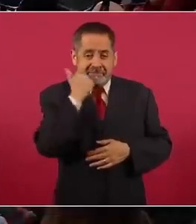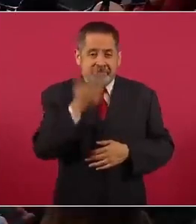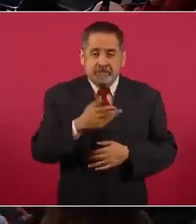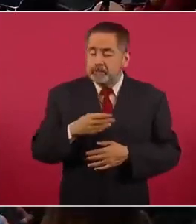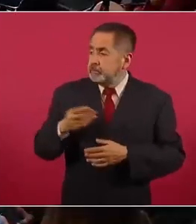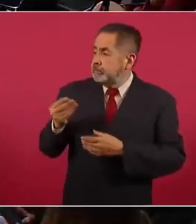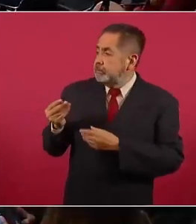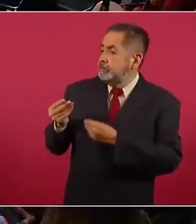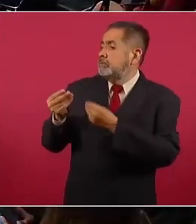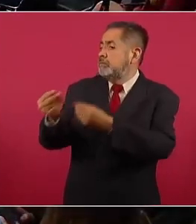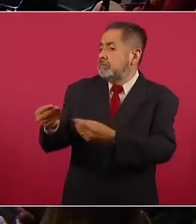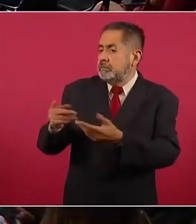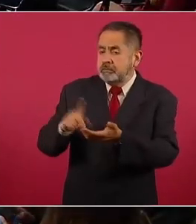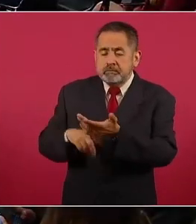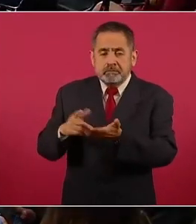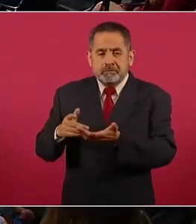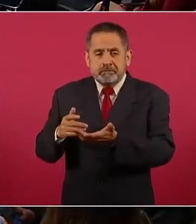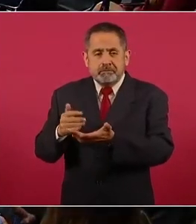un pescado.